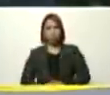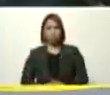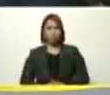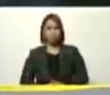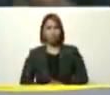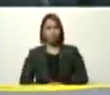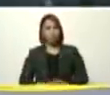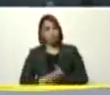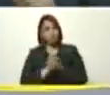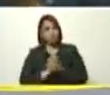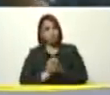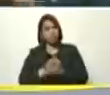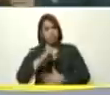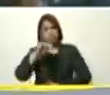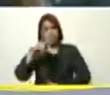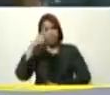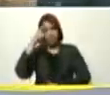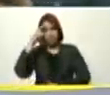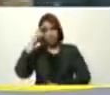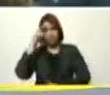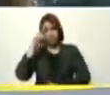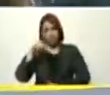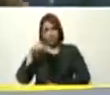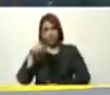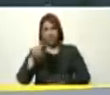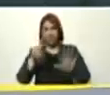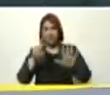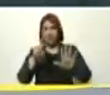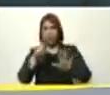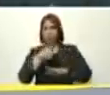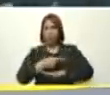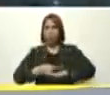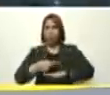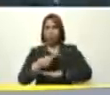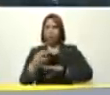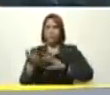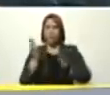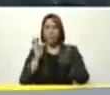El compañero Jorge Arriaza estuvo allí, estuvimos unas 6 horas conversando.